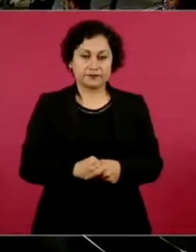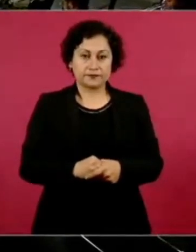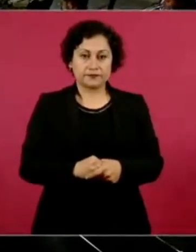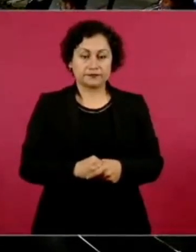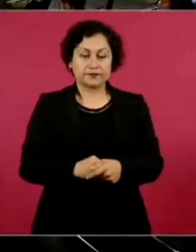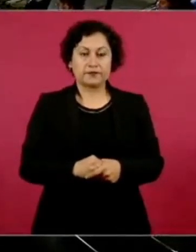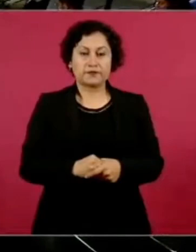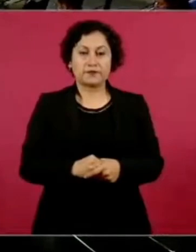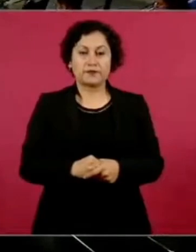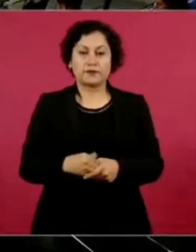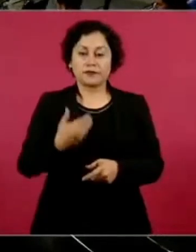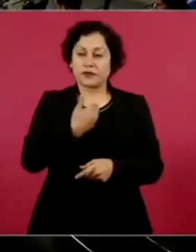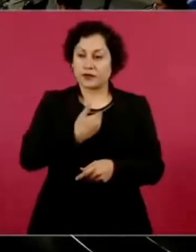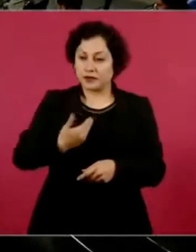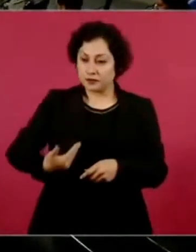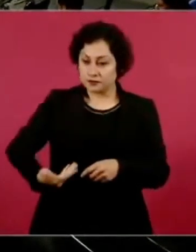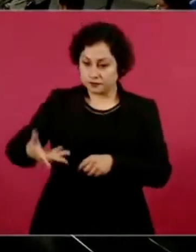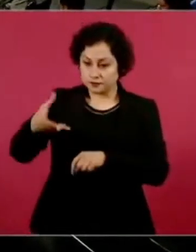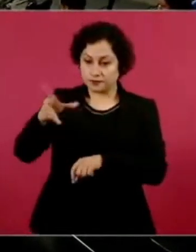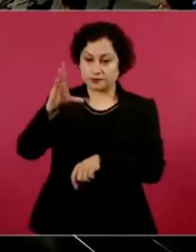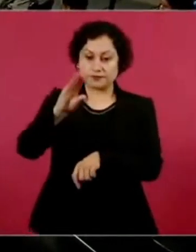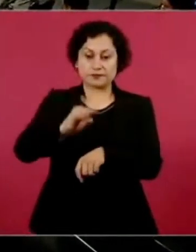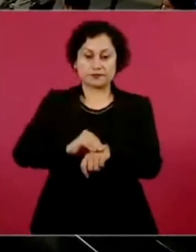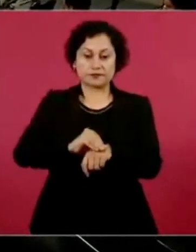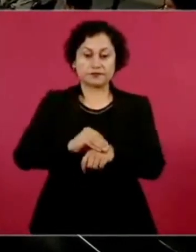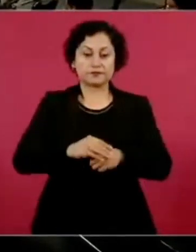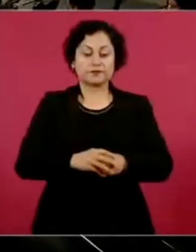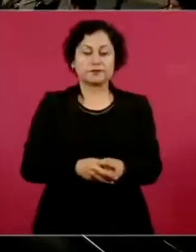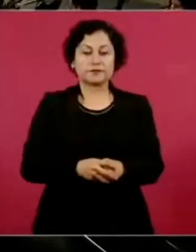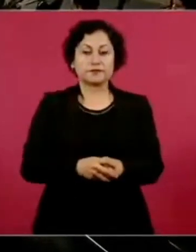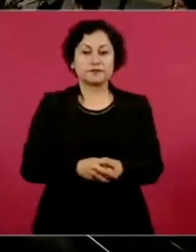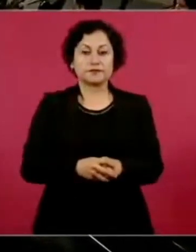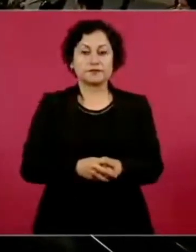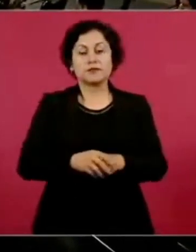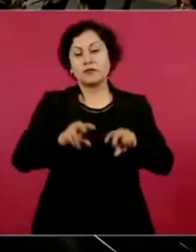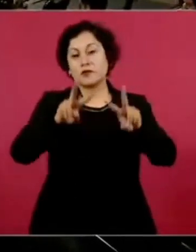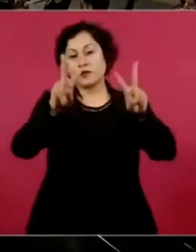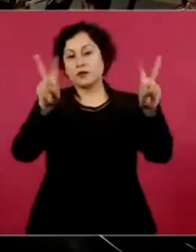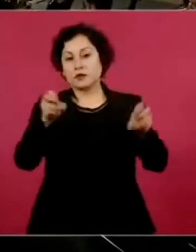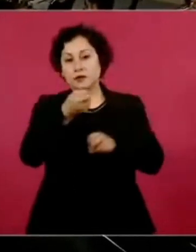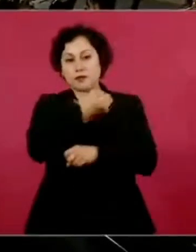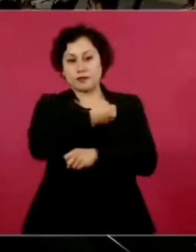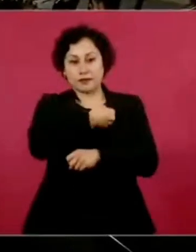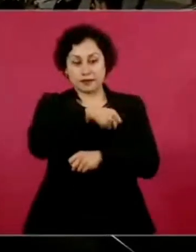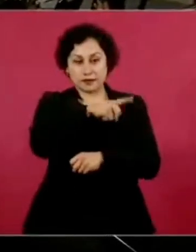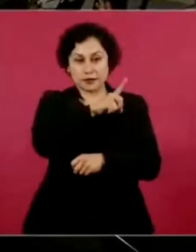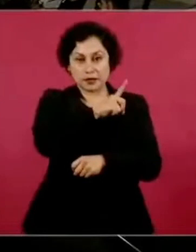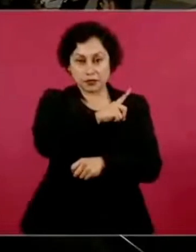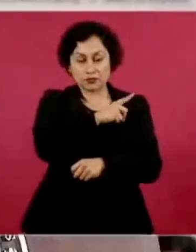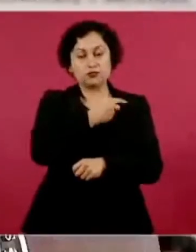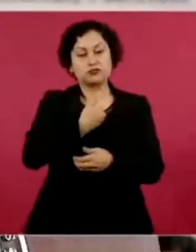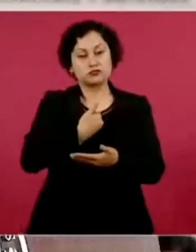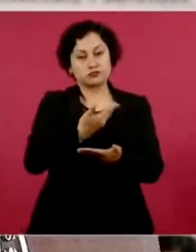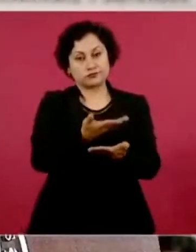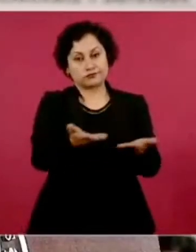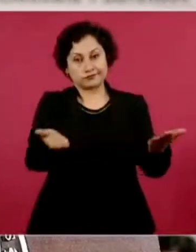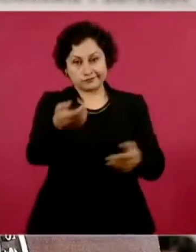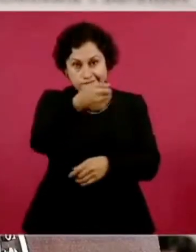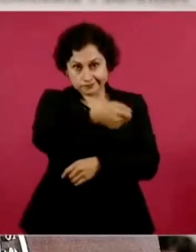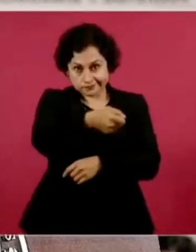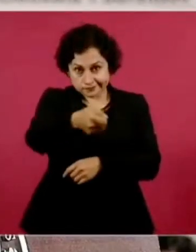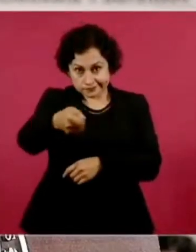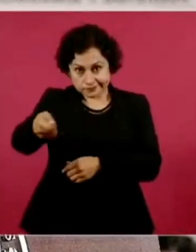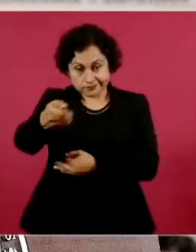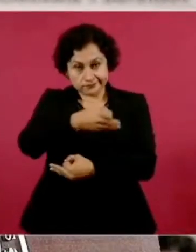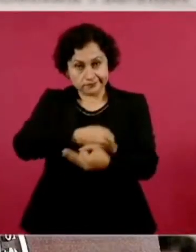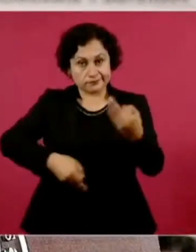Con su permiso, señor presidente, en el pulso de la salud, saludo a todos ustedes. Y